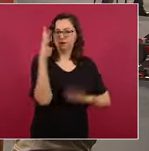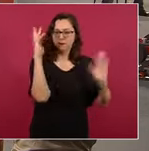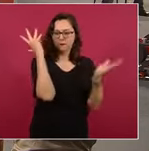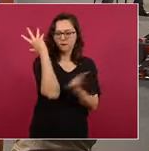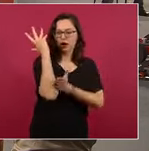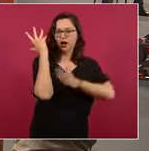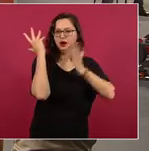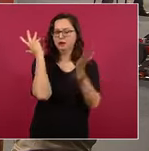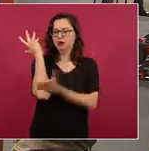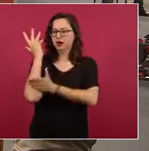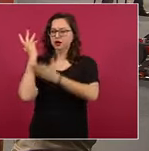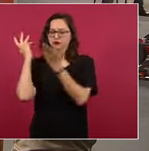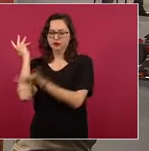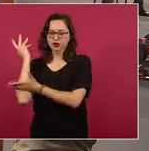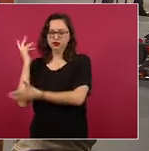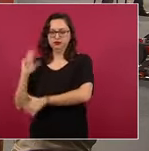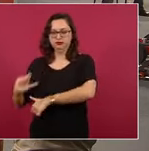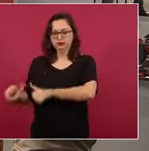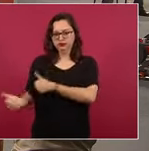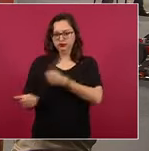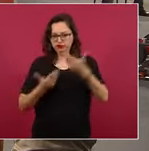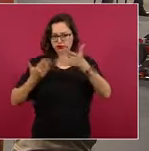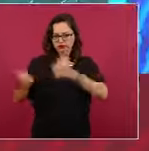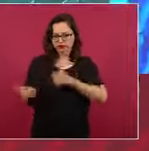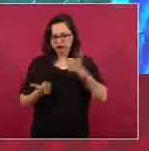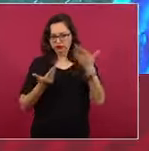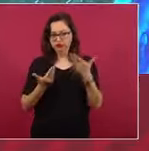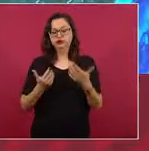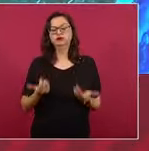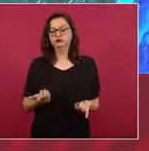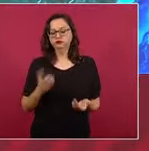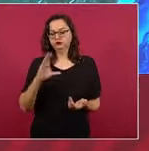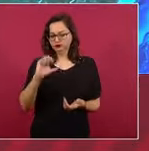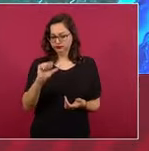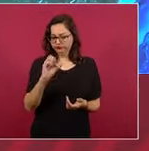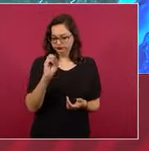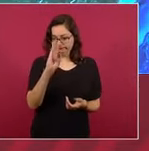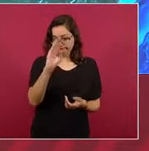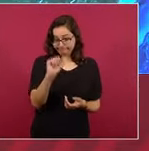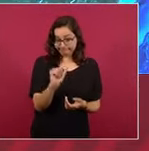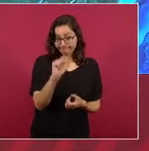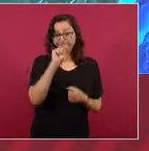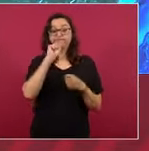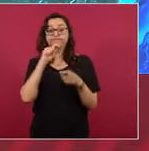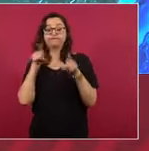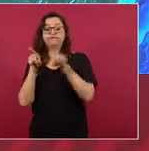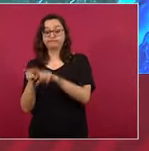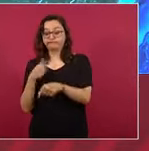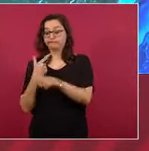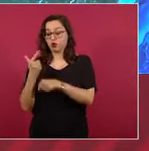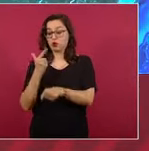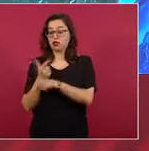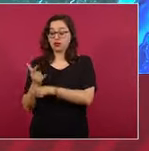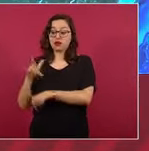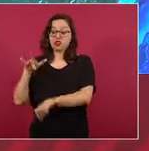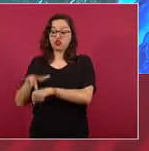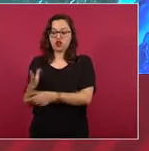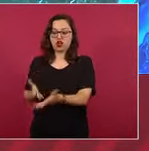no solo explotaban la caoba de la Lacandona, sino se metían a Guatemala